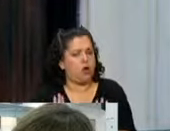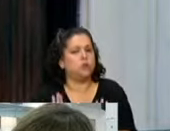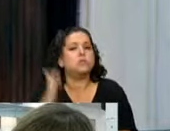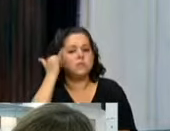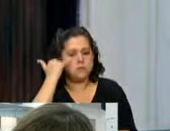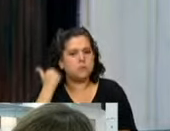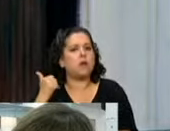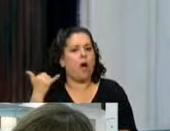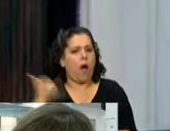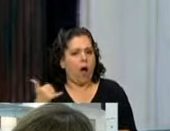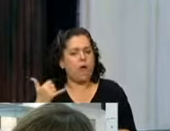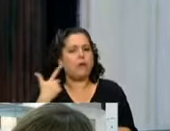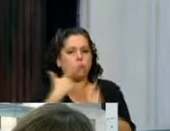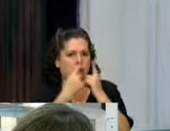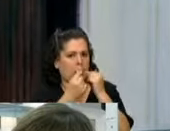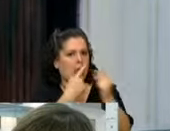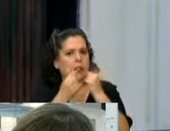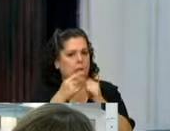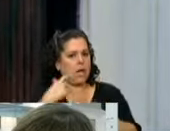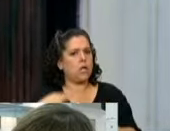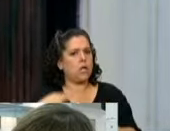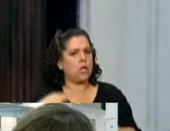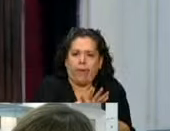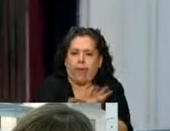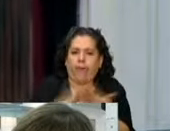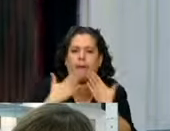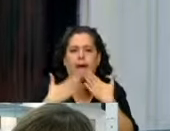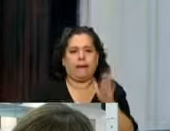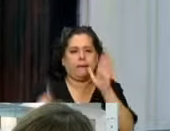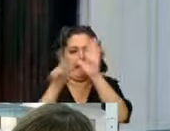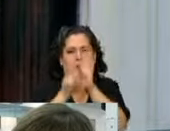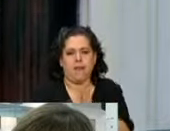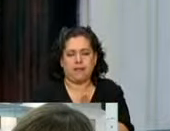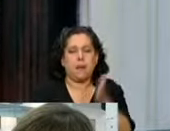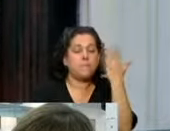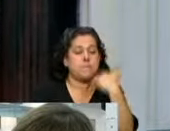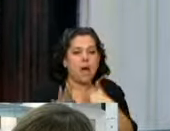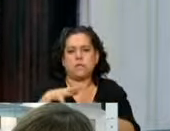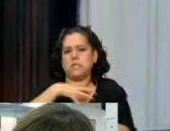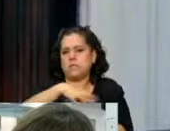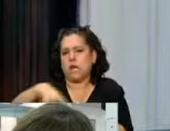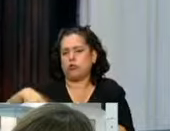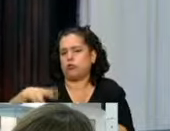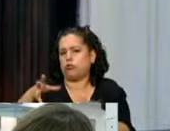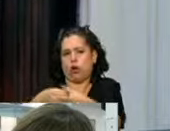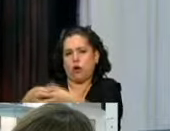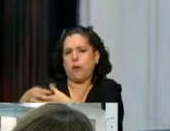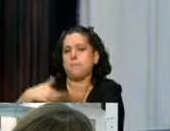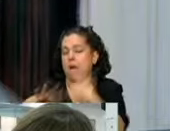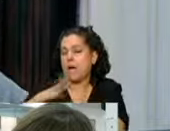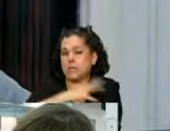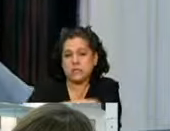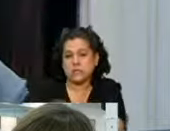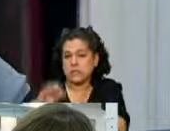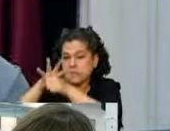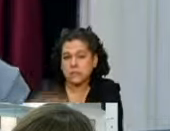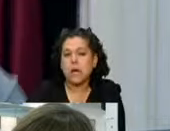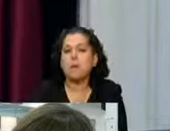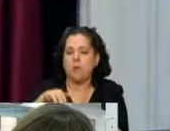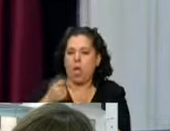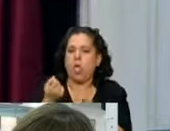situación fiscal más normal y demás si vos desde el congreso la señal que le das es no nos importa la situación fiscal que sería hacer esa